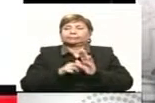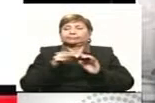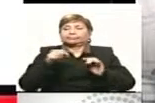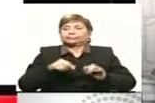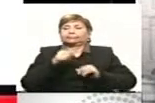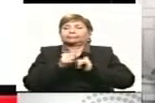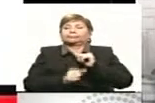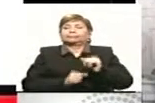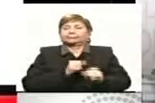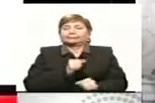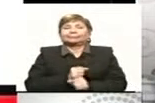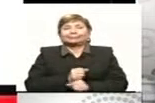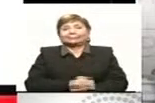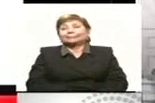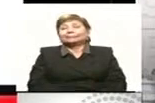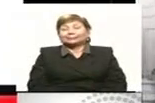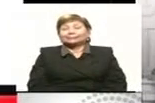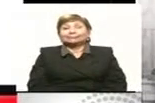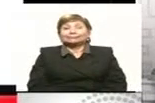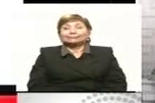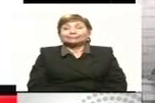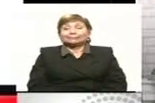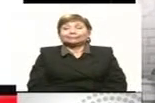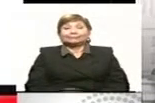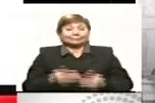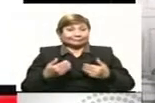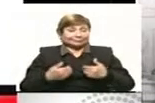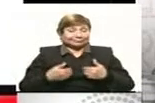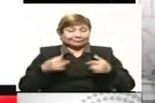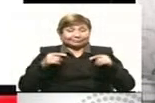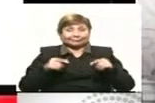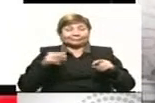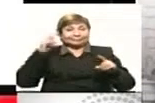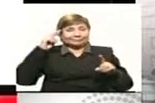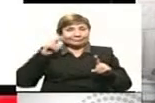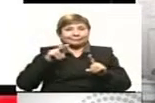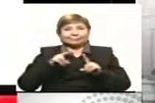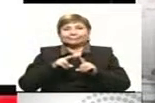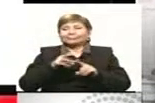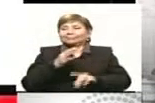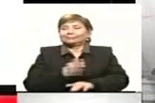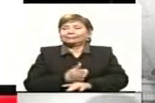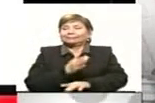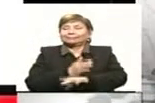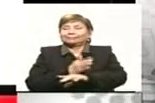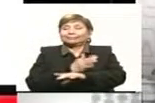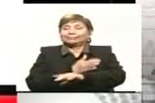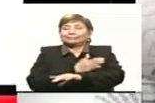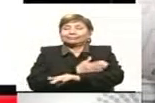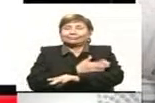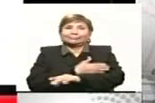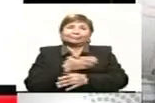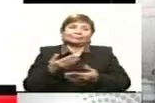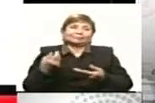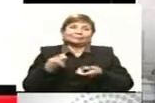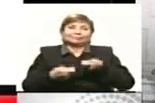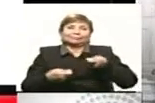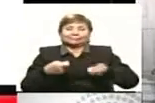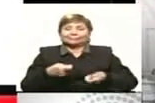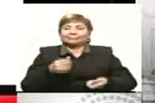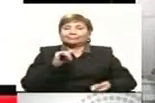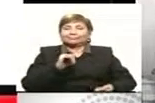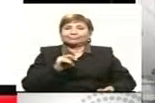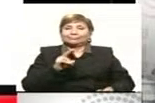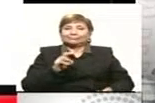año, ¿no? Ahí tenemos un reto por mejorar, y en realidad Proinversión